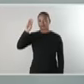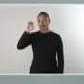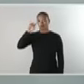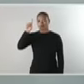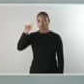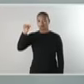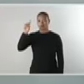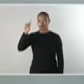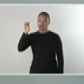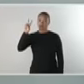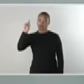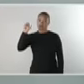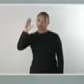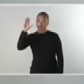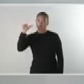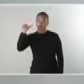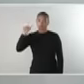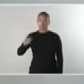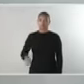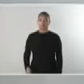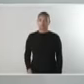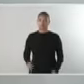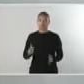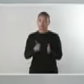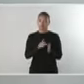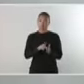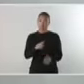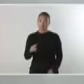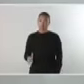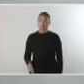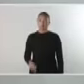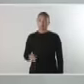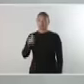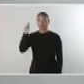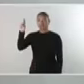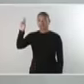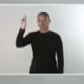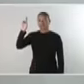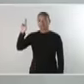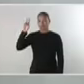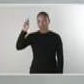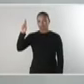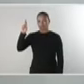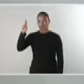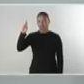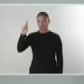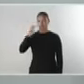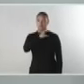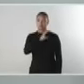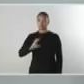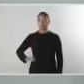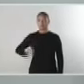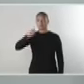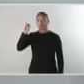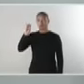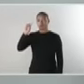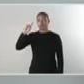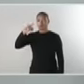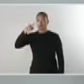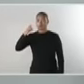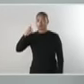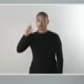Cabeza de Vaca por el partido de la Revolución democrática Jorge Osvaldo